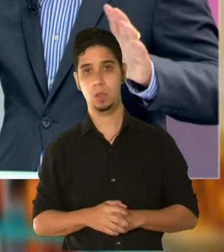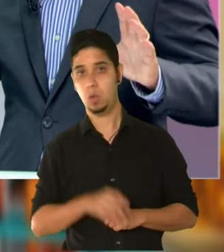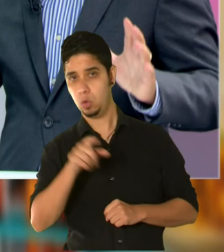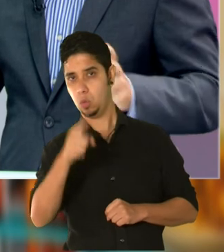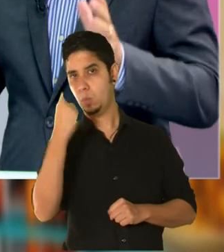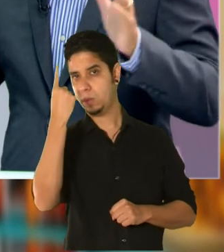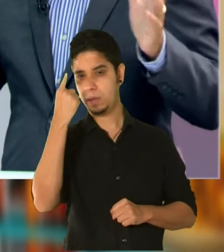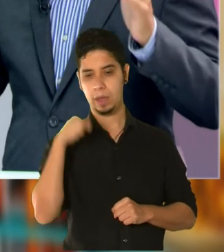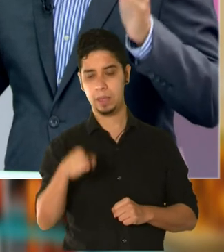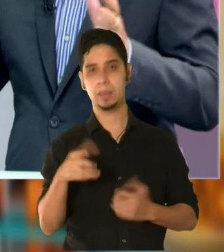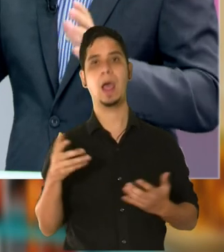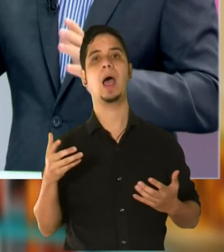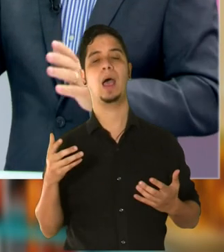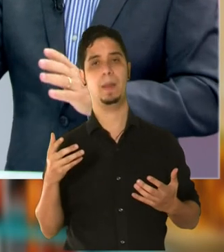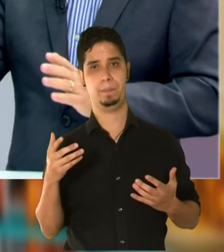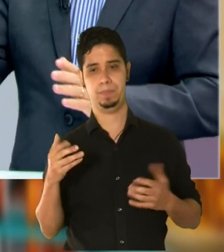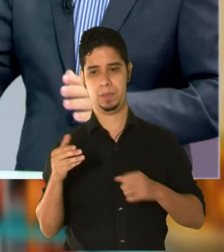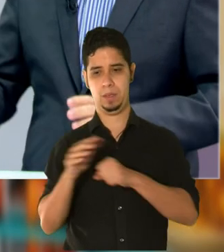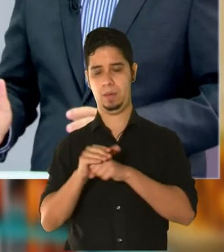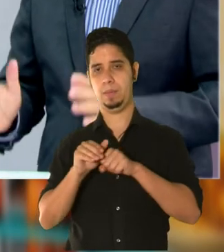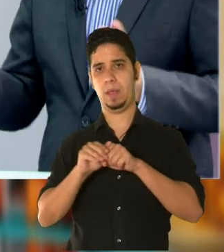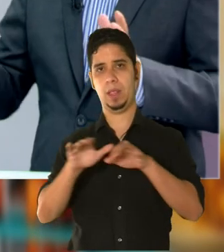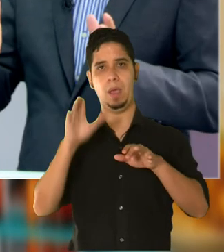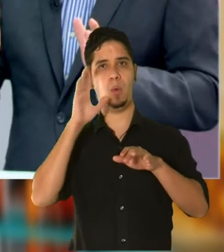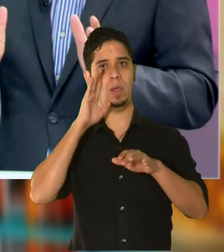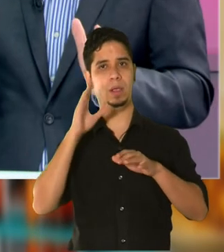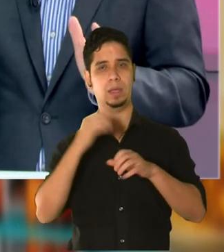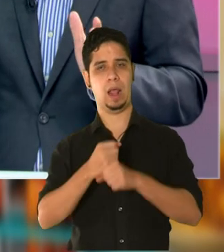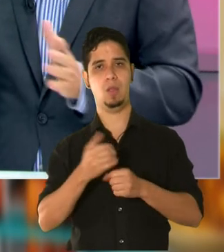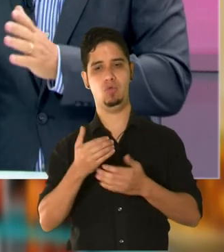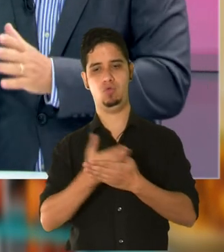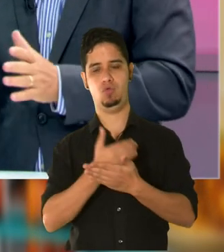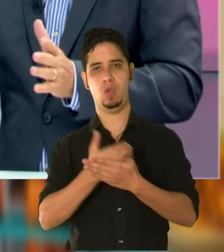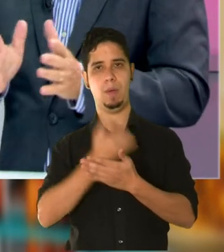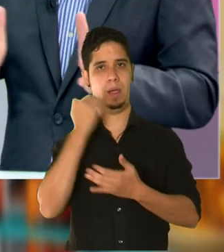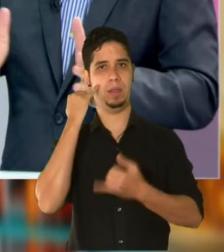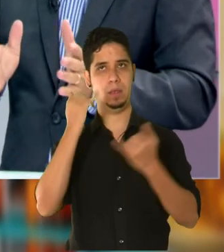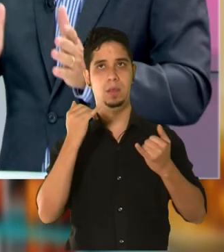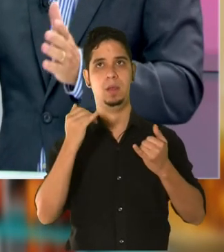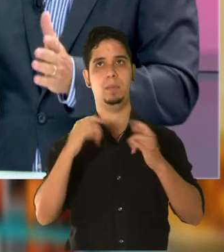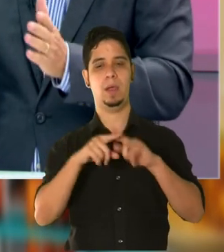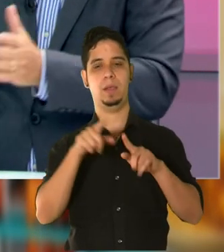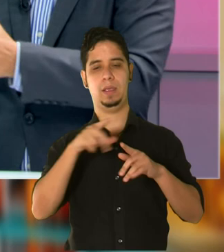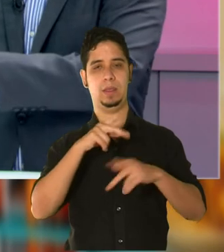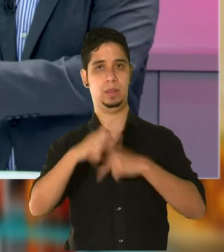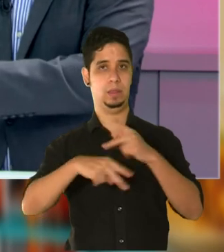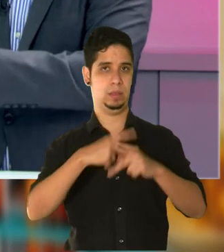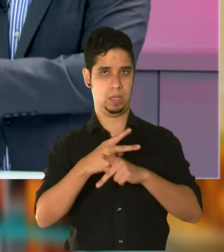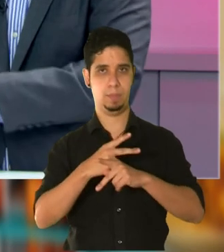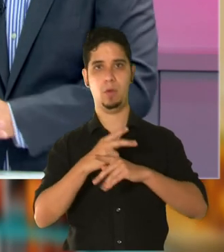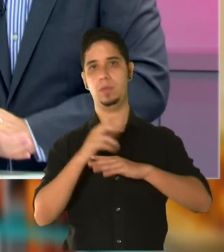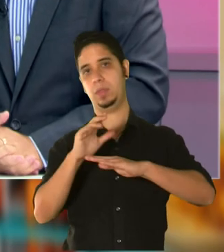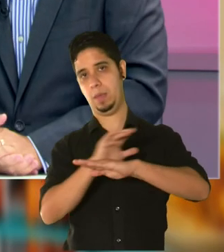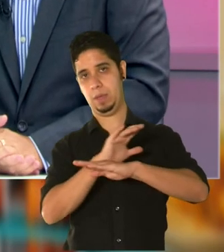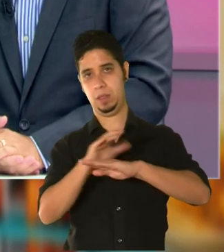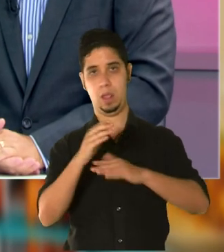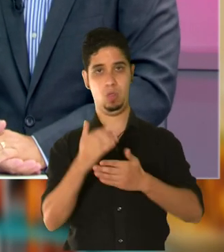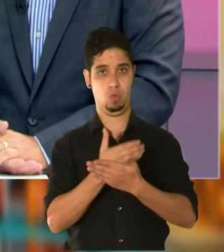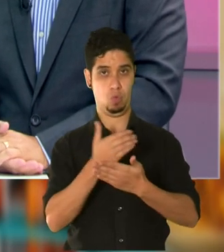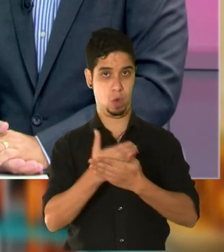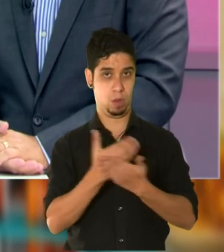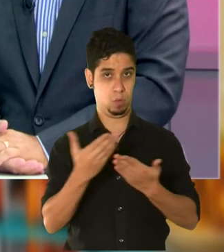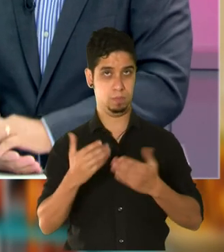va a crear conciencia para ese tipo de pues no quiero usar la palabra pero pero en un mercado nuevo para muchas personas